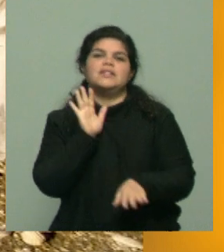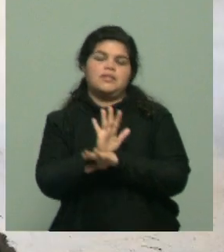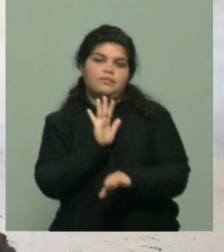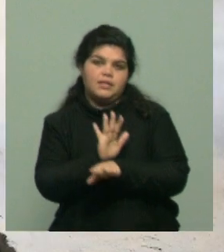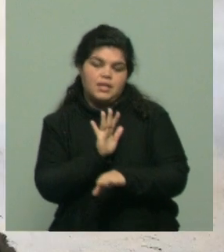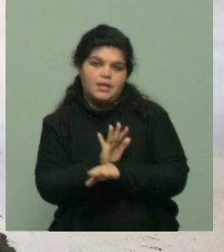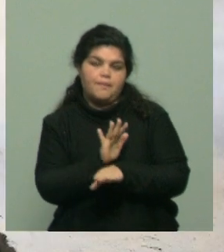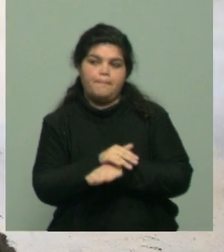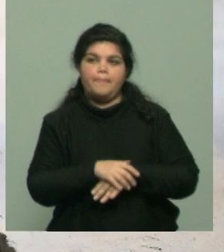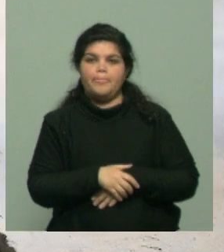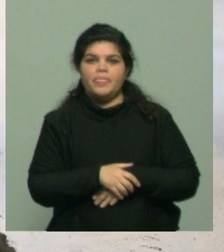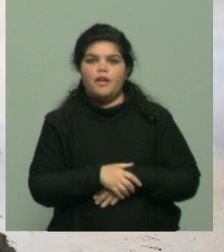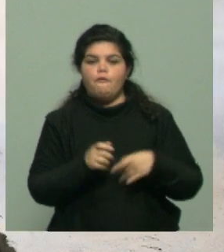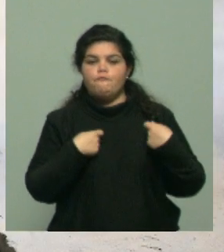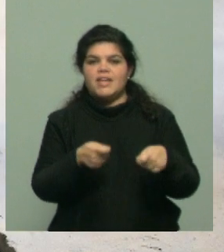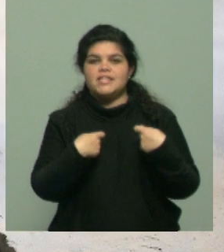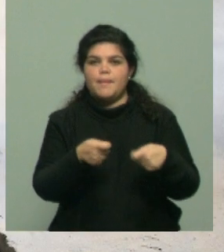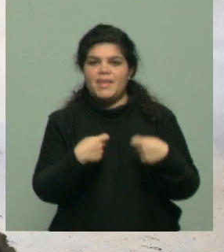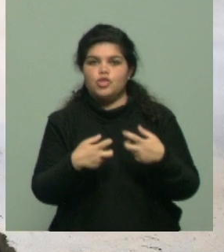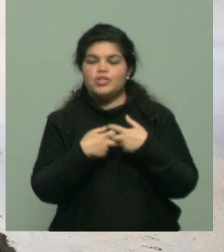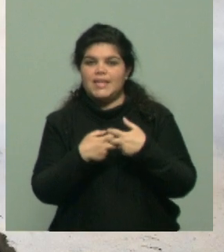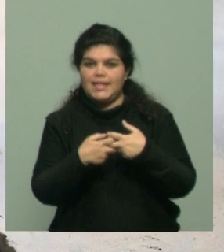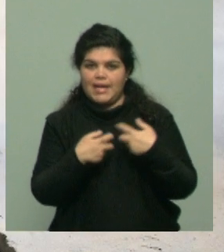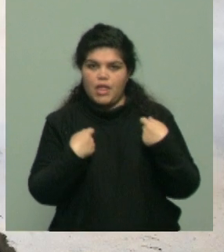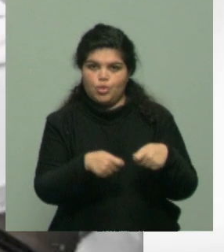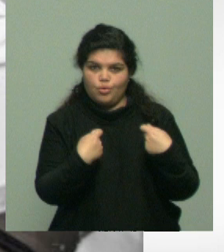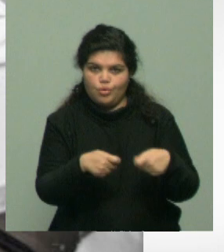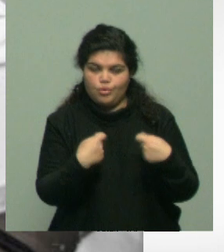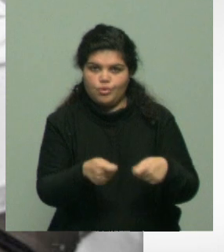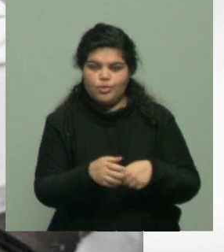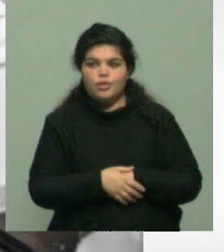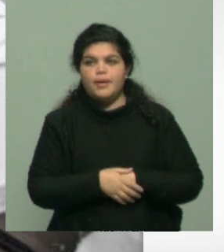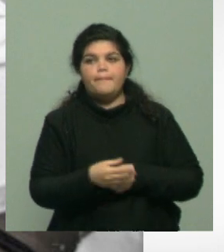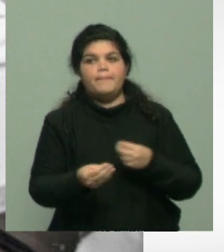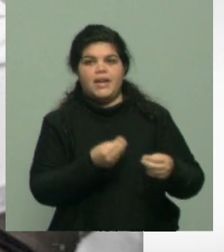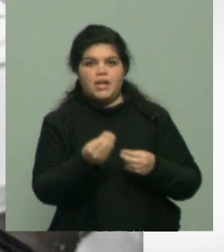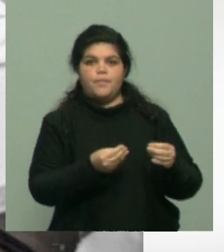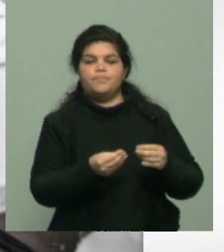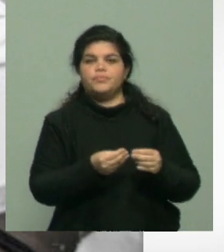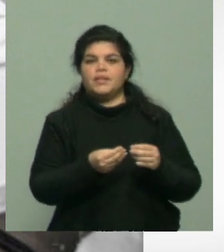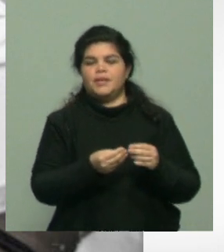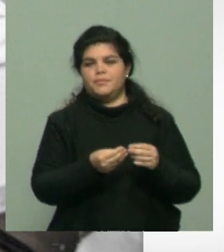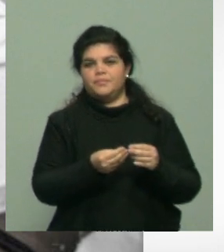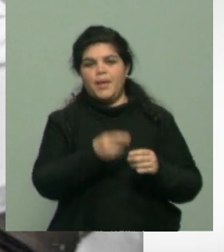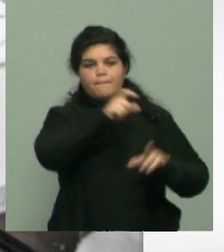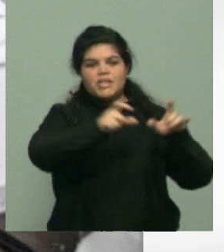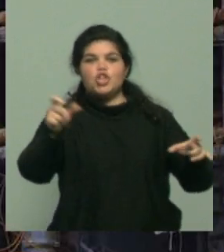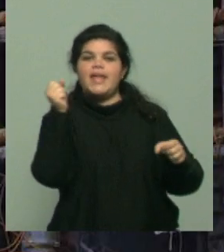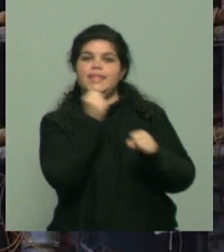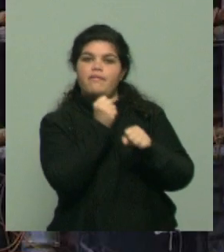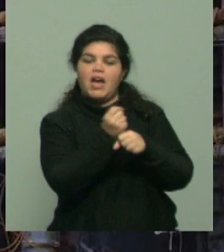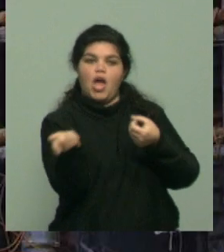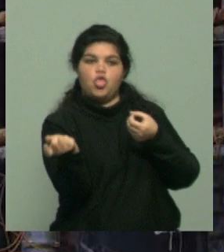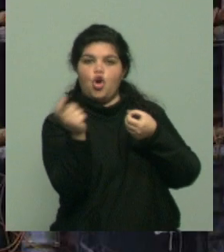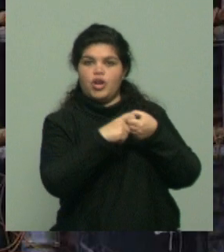los sindicatos, como por ejemplo establecer que el cobro de las cuotas solidarias, que son las cuotas que se cobran a los trabajadores no afiliados, tenía